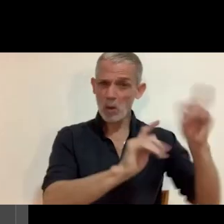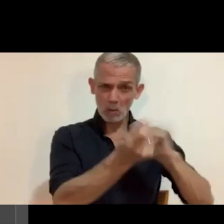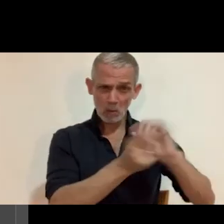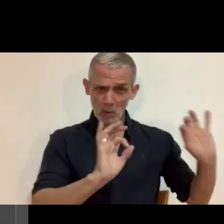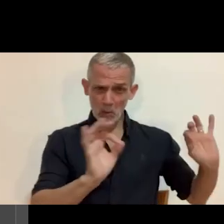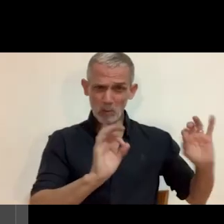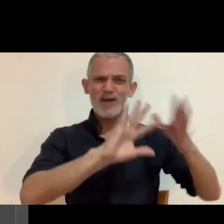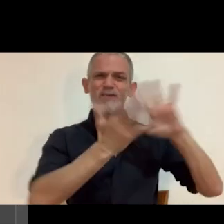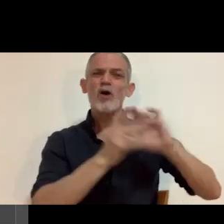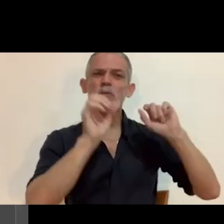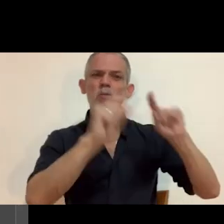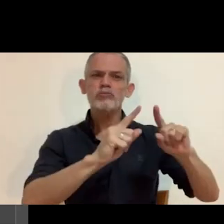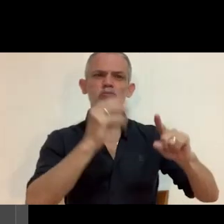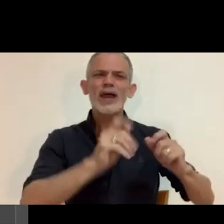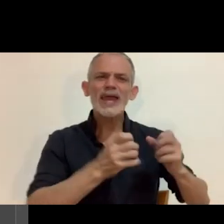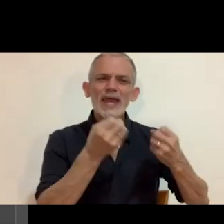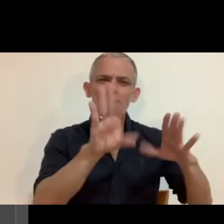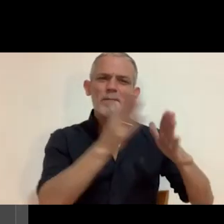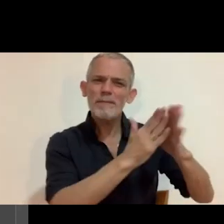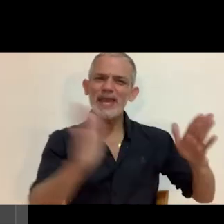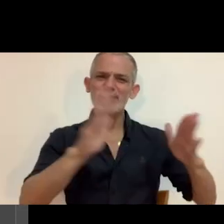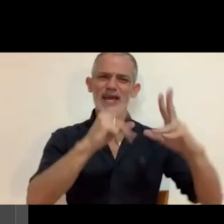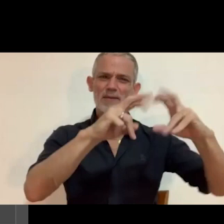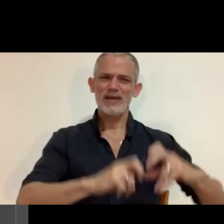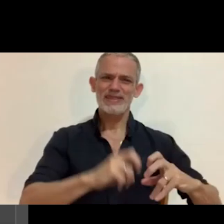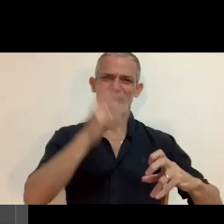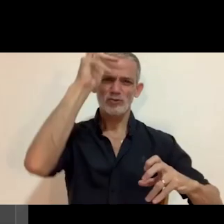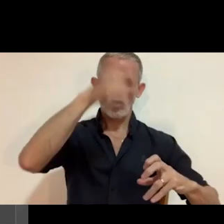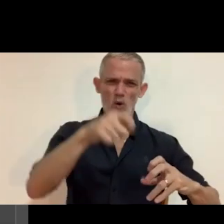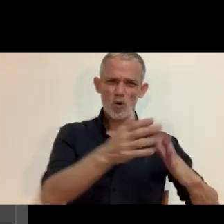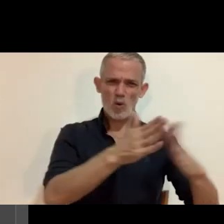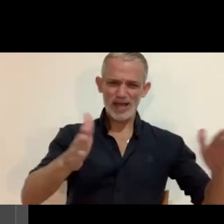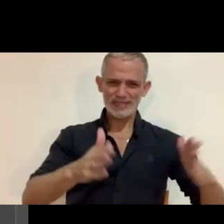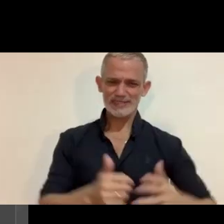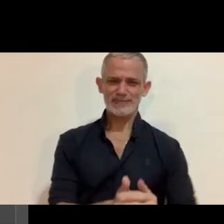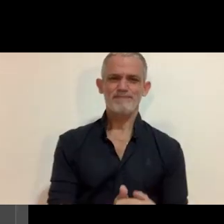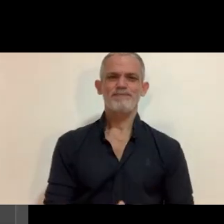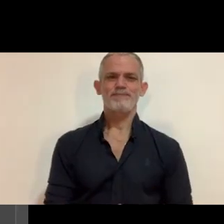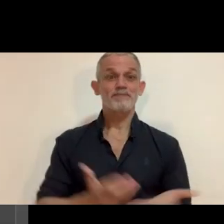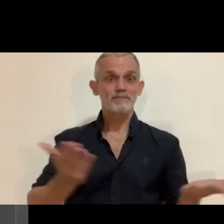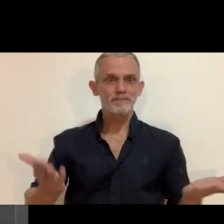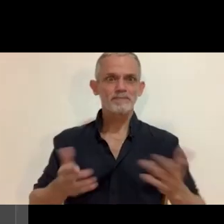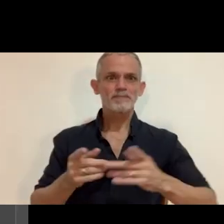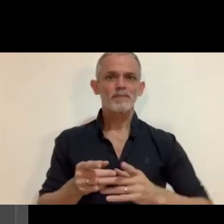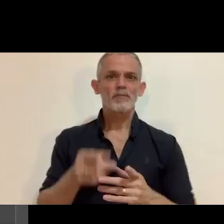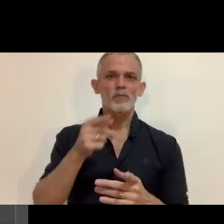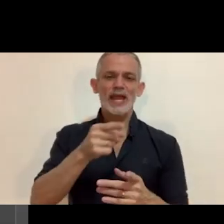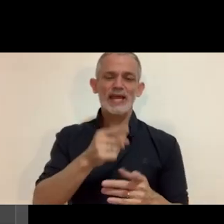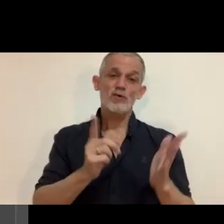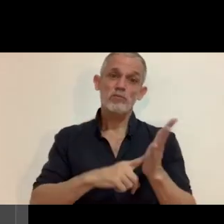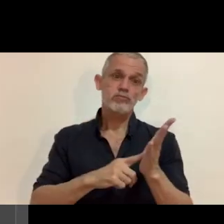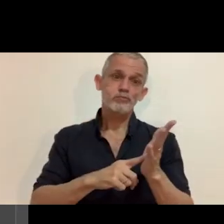forma en que debe dar inicio y promoción la causa penal. Esto rige